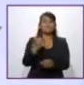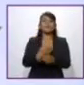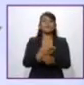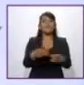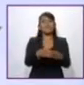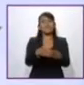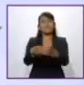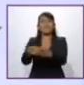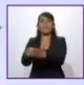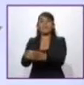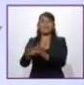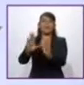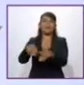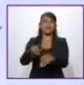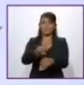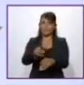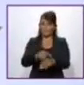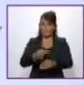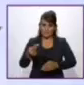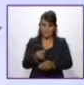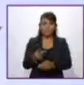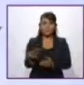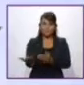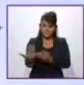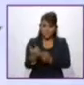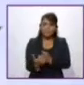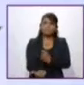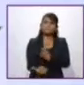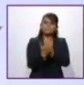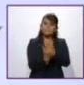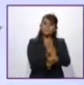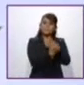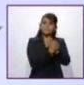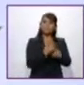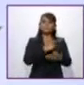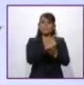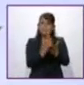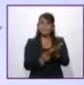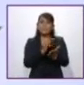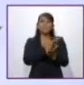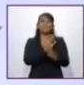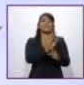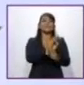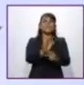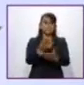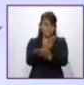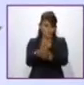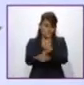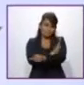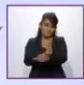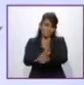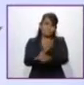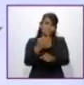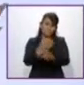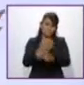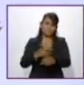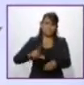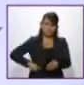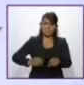minorías, tengan toda la posibilidad de acercarse a todos los programas que hoy actualmente tienen los gobiernos del